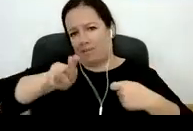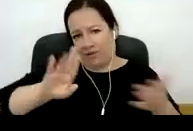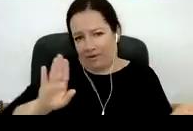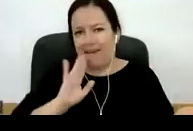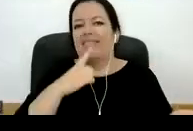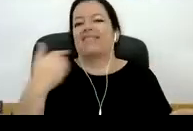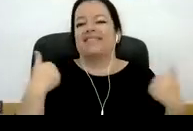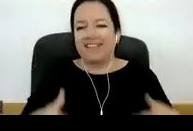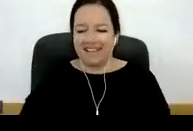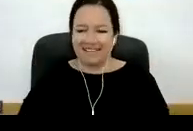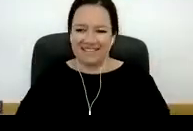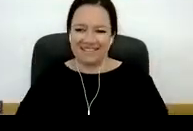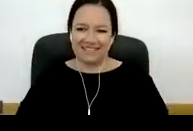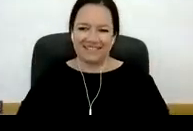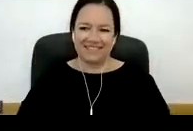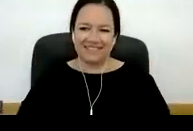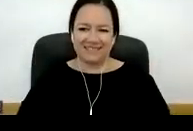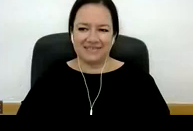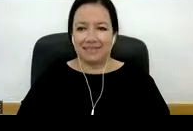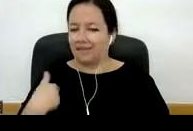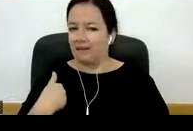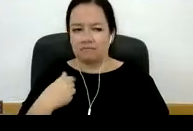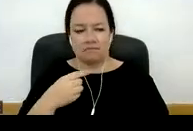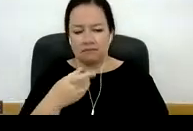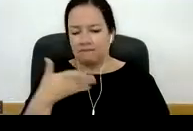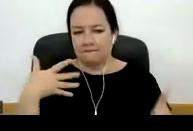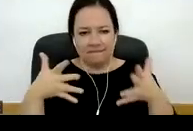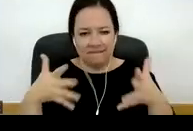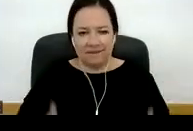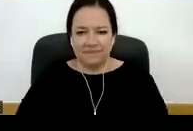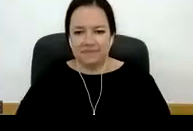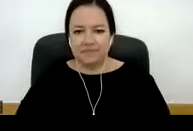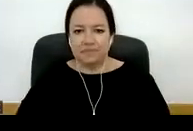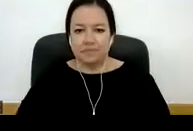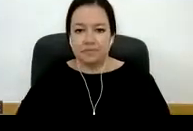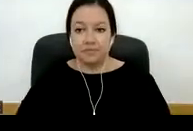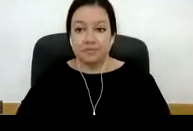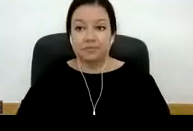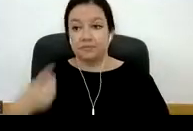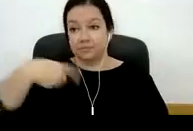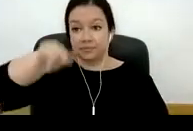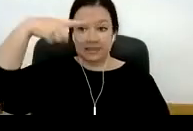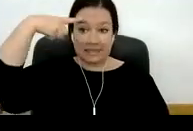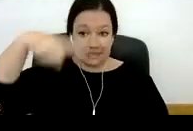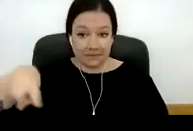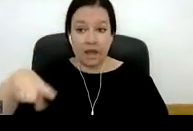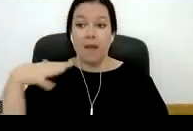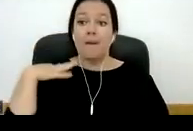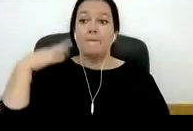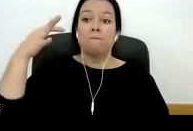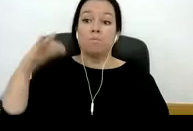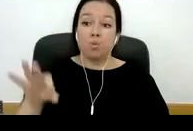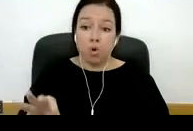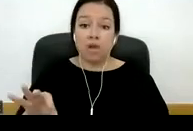decía, es un mundo que me apasiona. Vale, y sabéis que tenéis la posibilidad